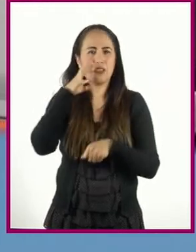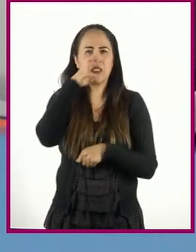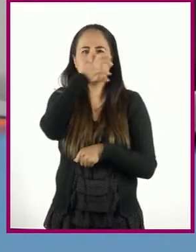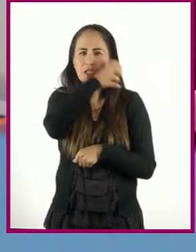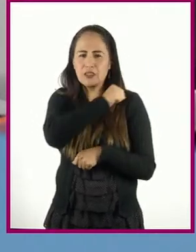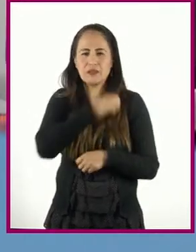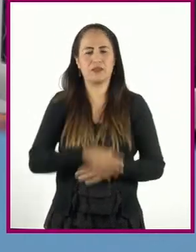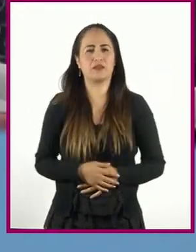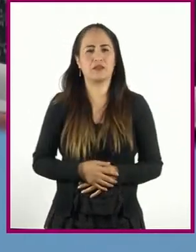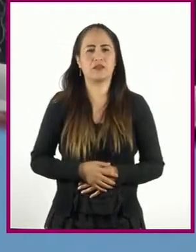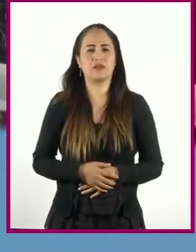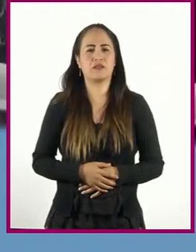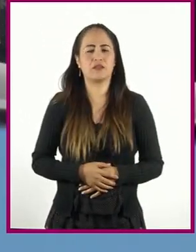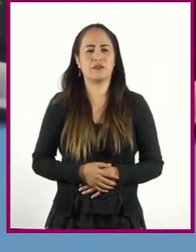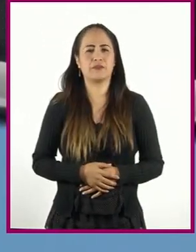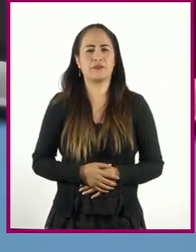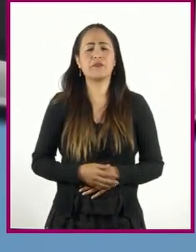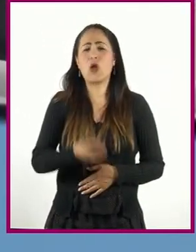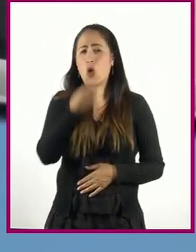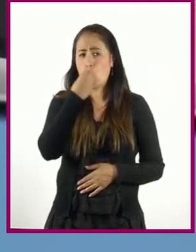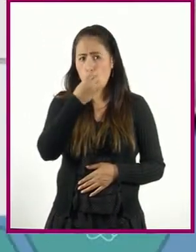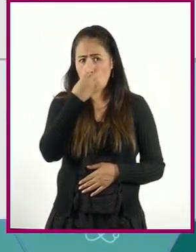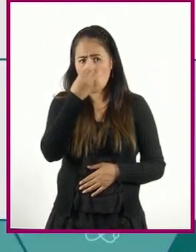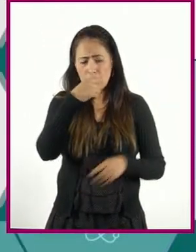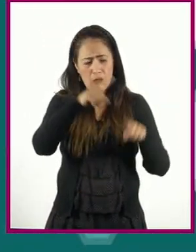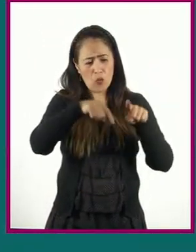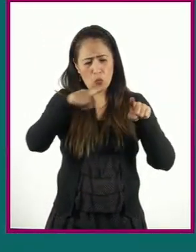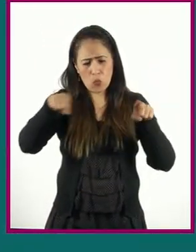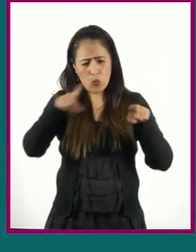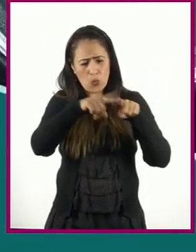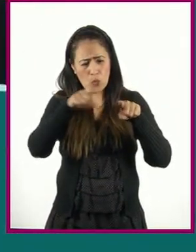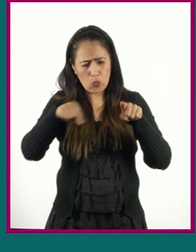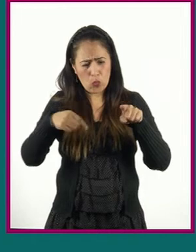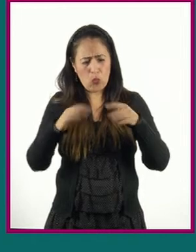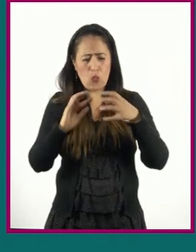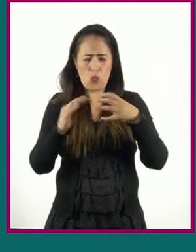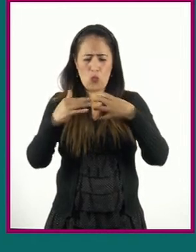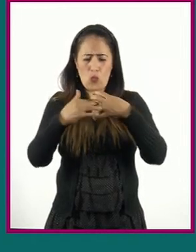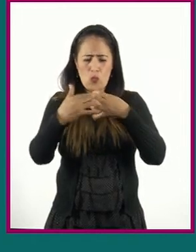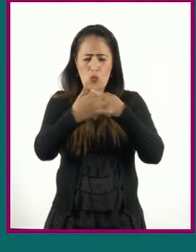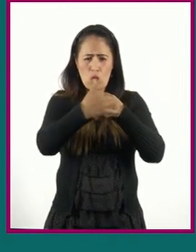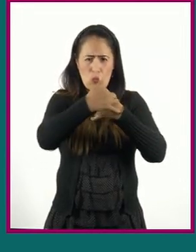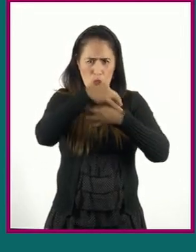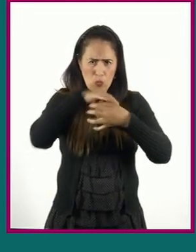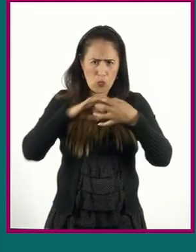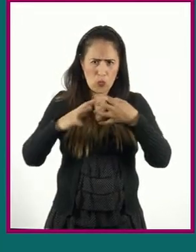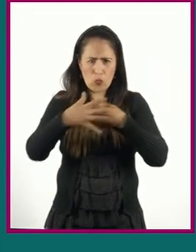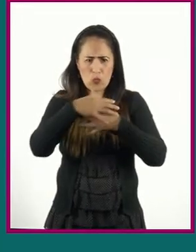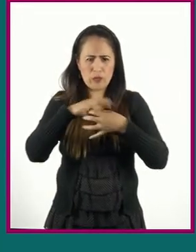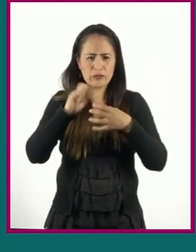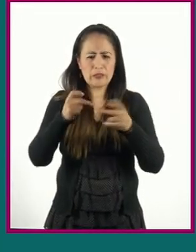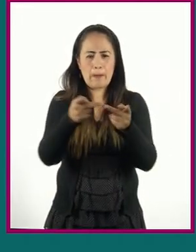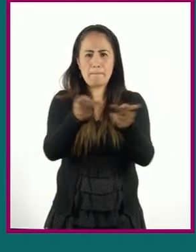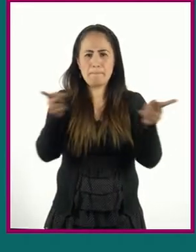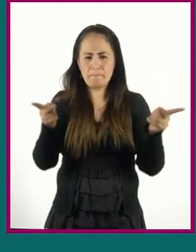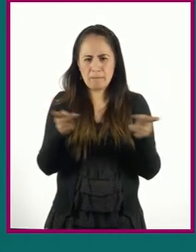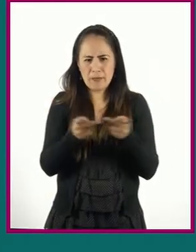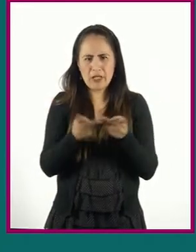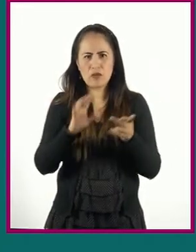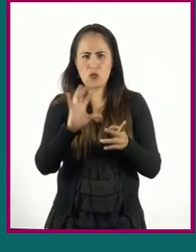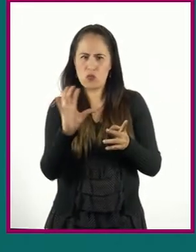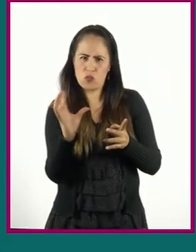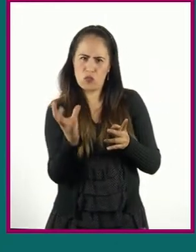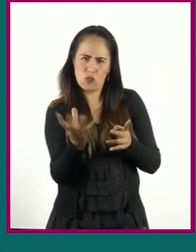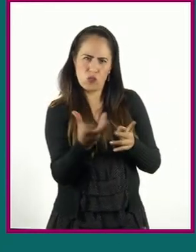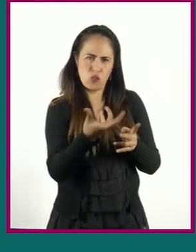los alimentos reciban una cantidad uniforme de microondas en toda su superficie, se implementa el plato giratorio.